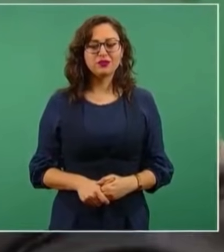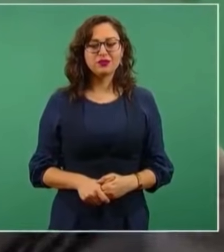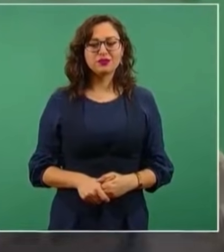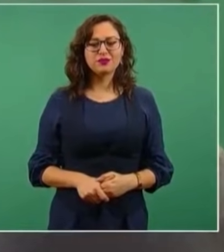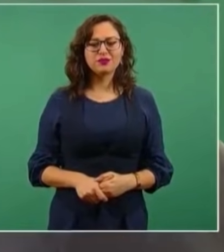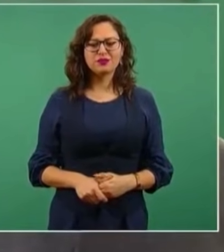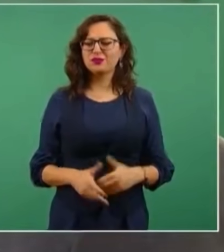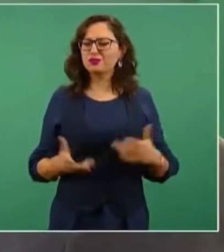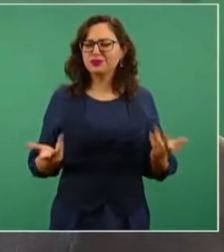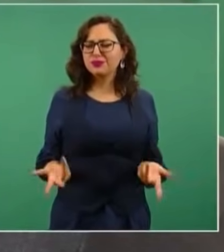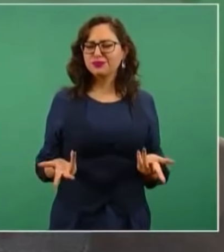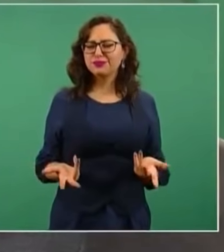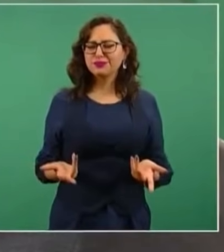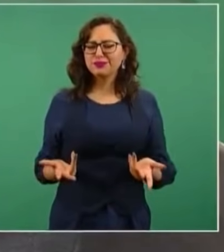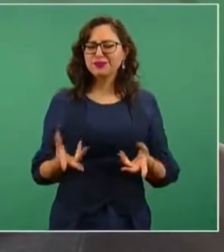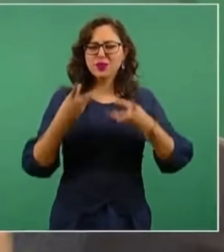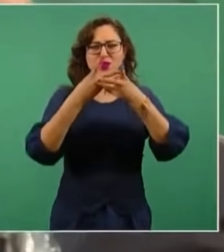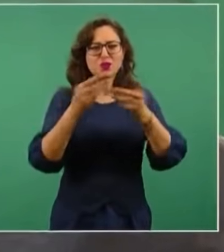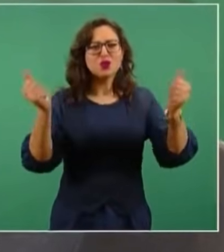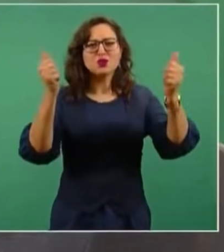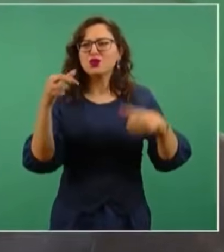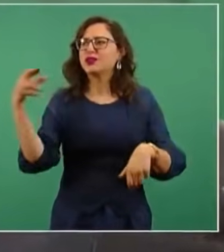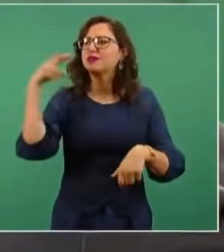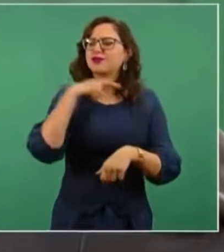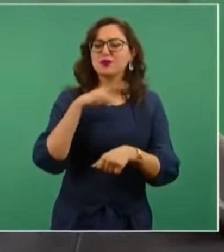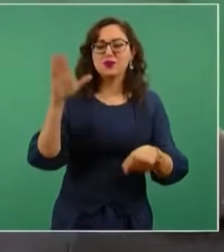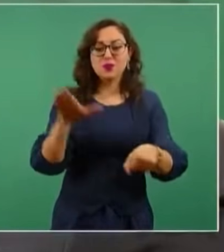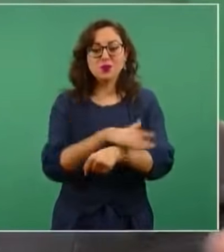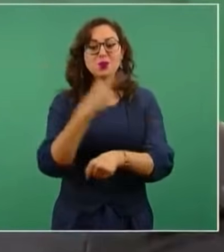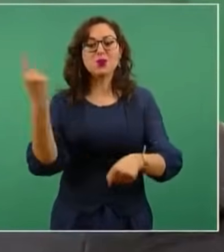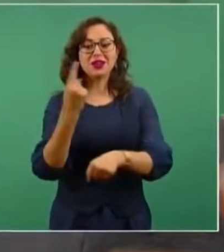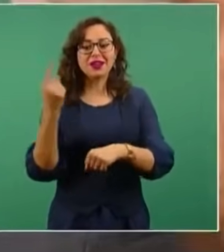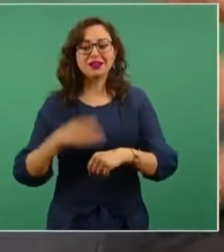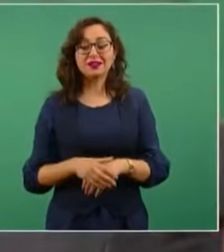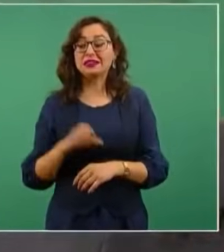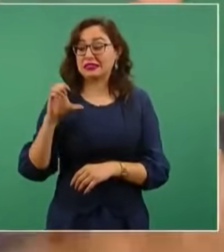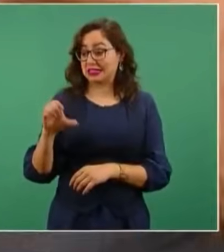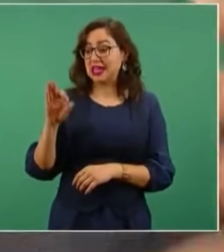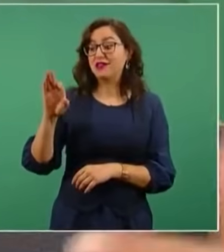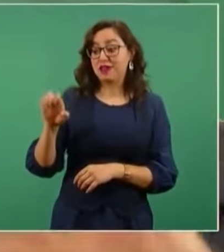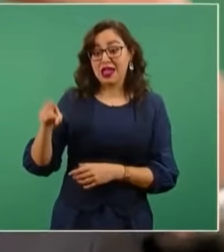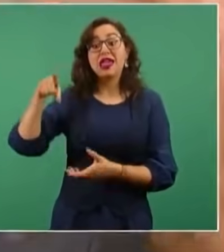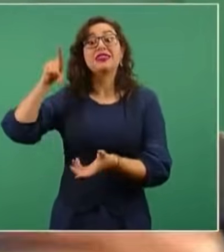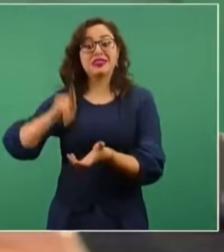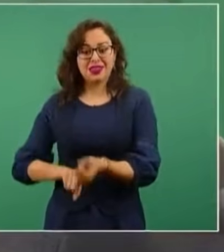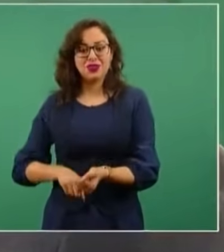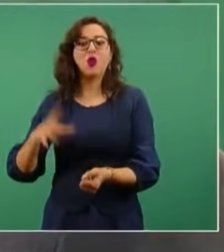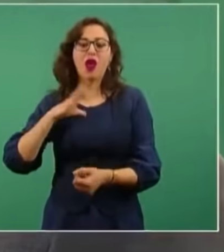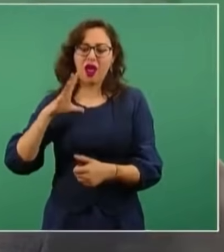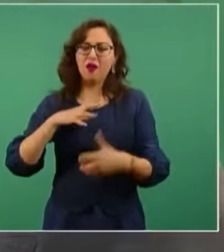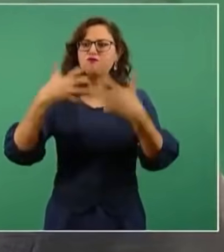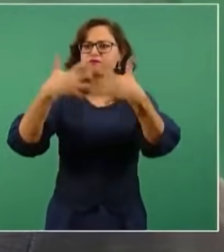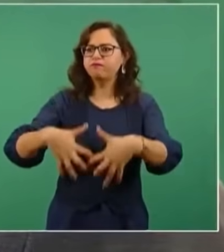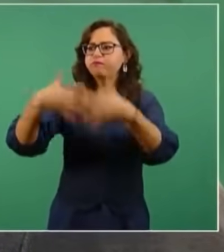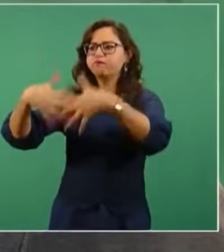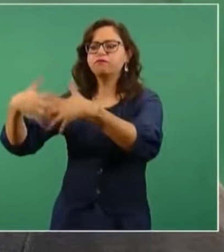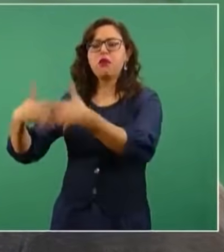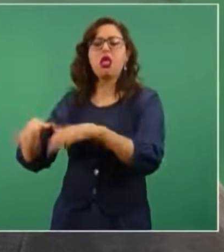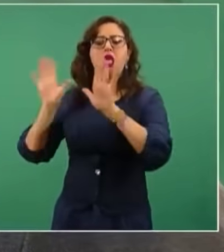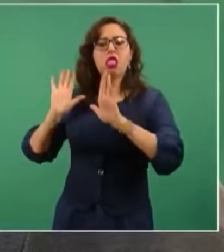¿Por qué se resolvió? Entre otras cosas, se echaron a andar todas las plantas, tomamos la decisión.